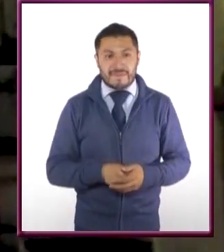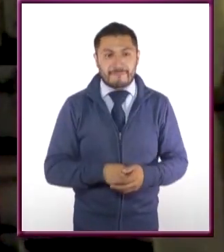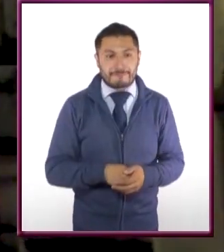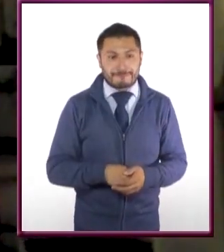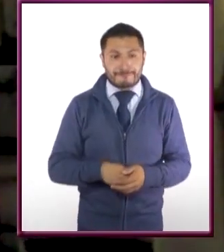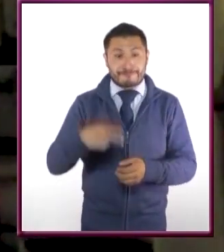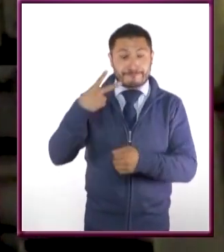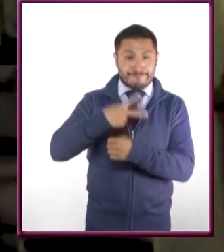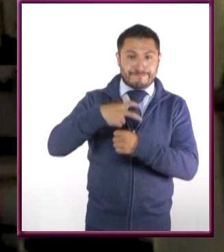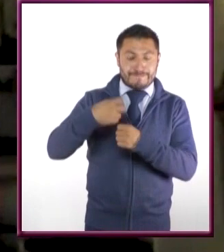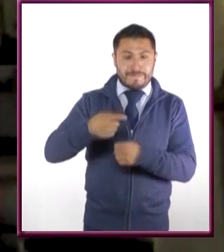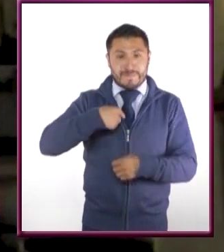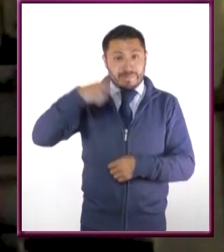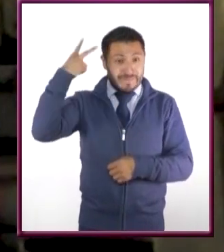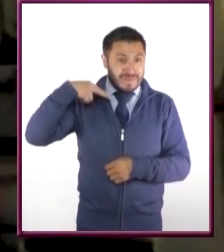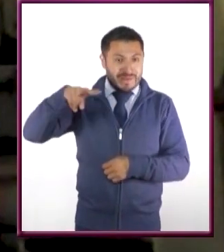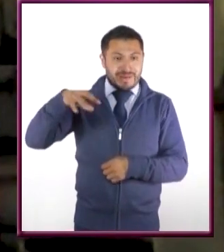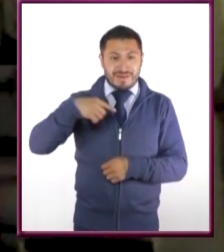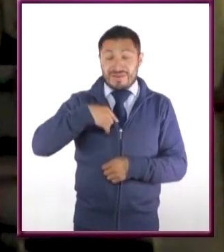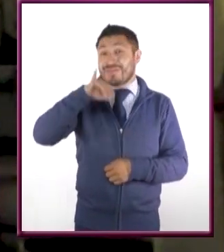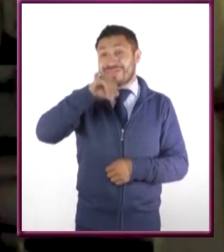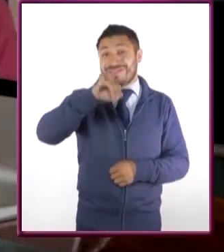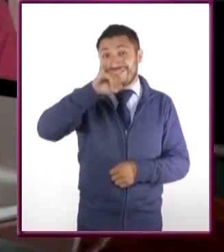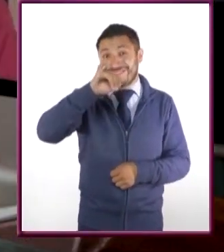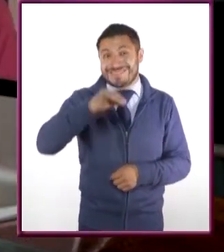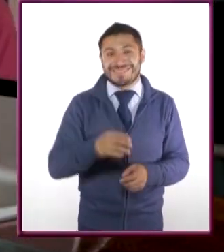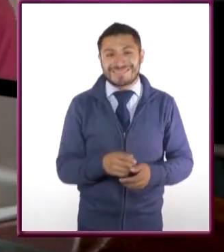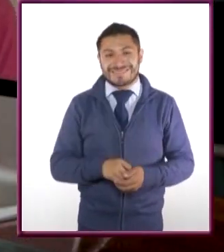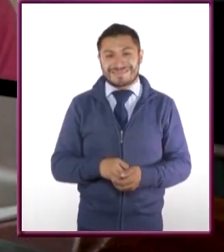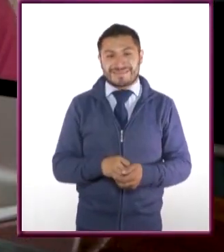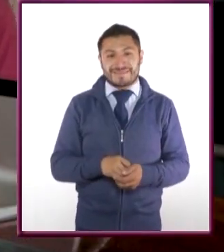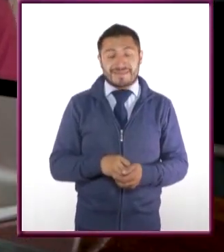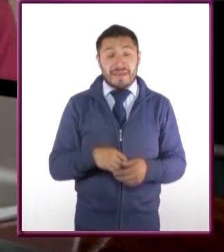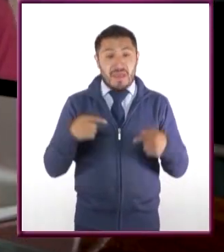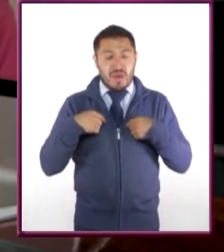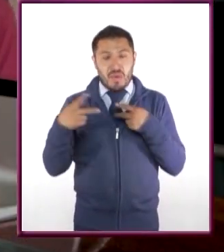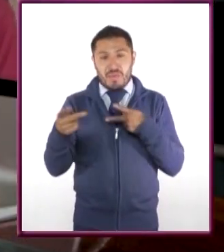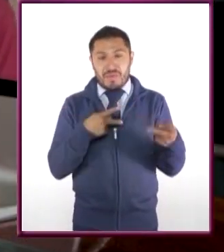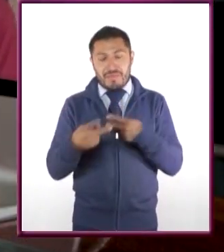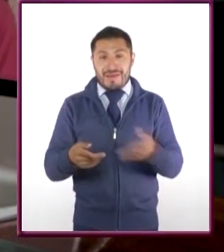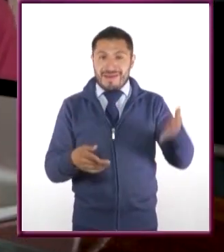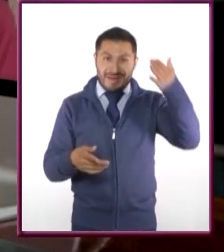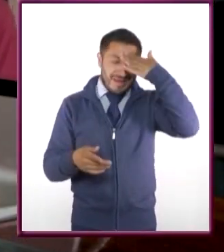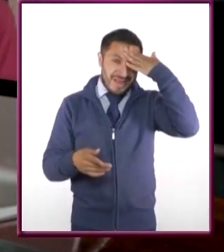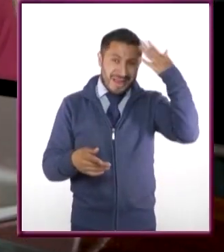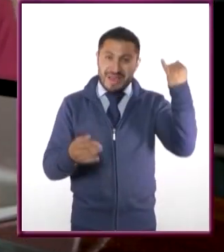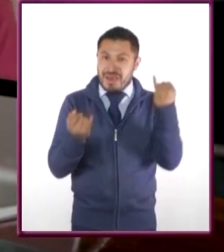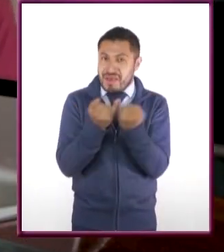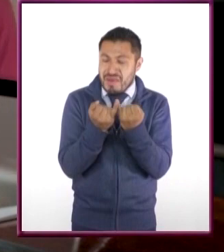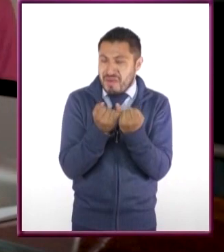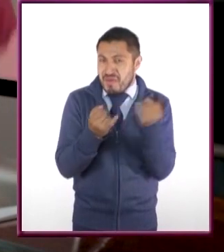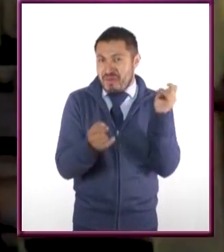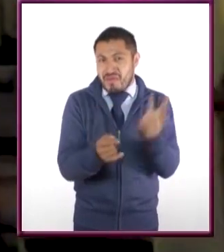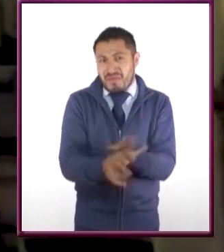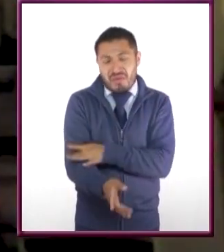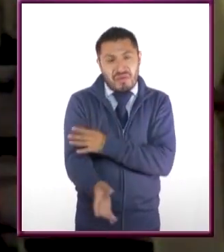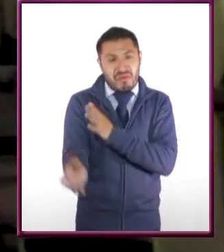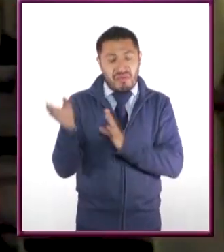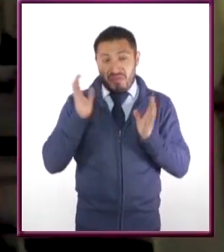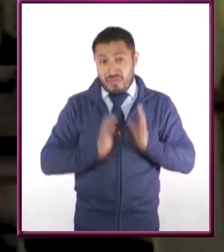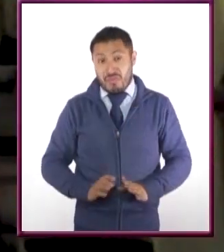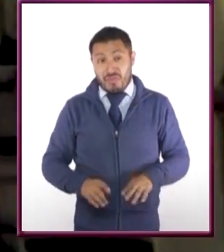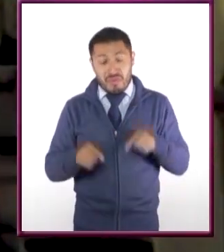me invitasen a un viaje, seguramente diría que sí y me prepararía tanto mental como físicamente para estar